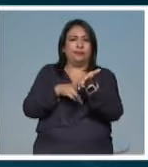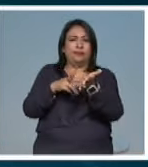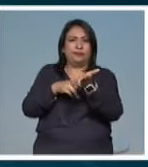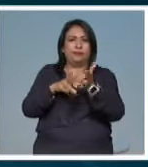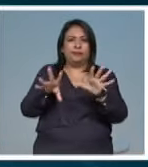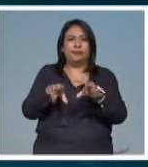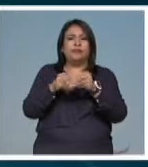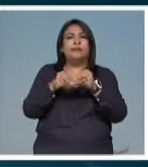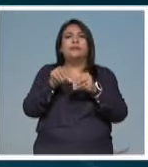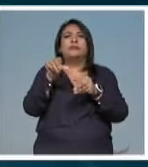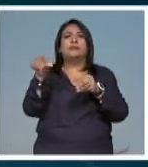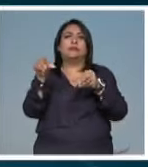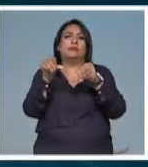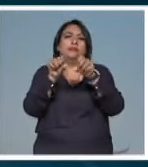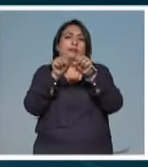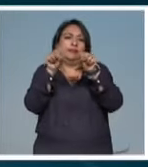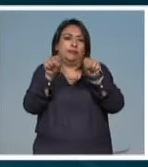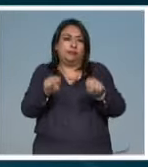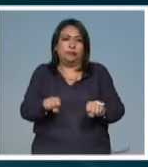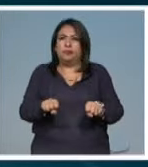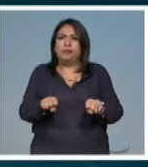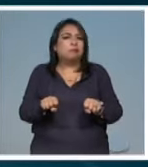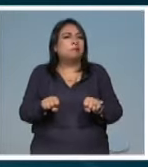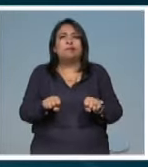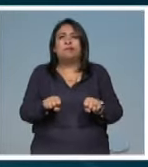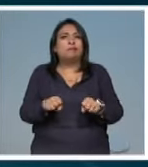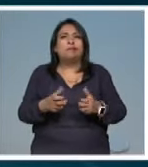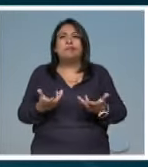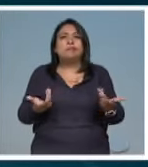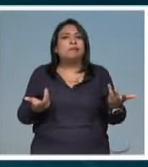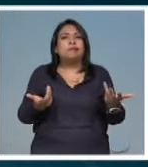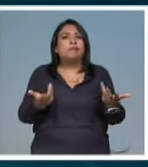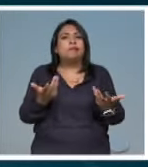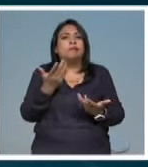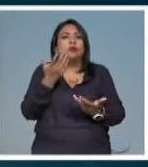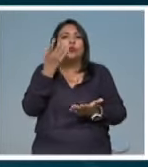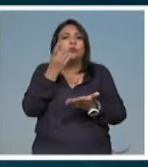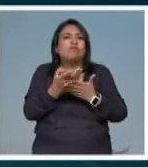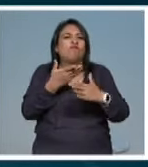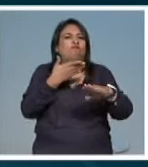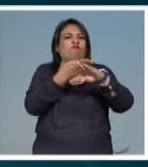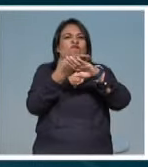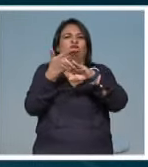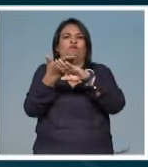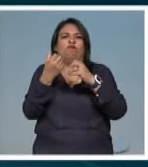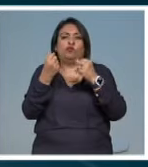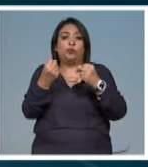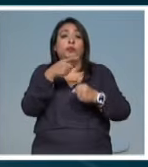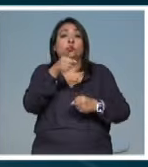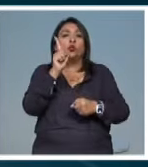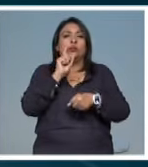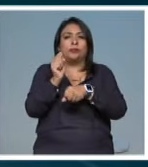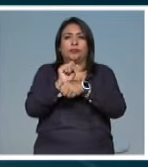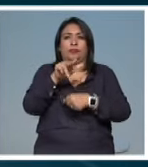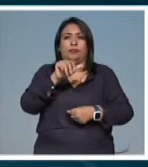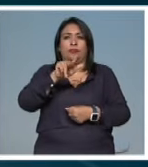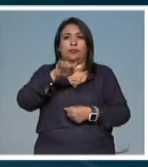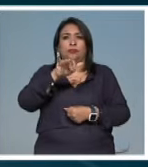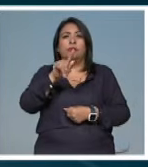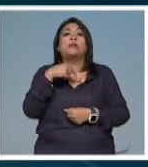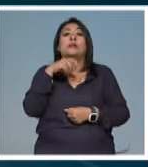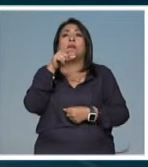sumario a un sistema que no ha producido más que devastación. La actriz Annie Martelli,